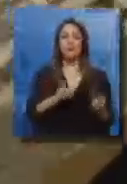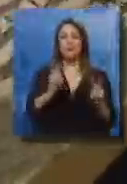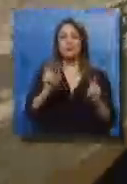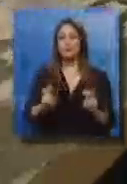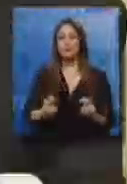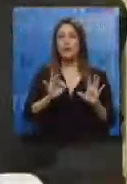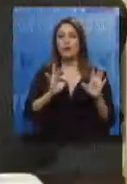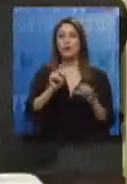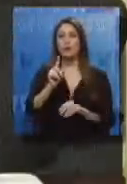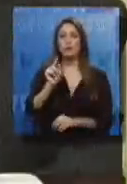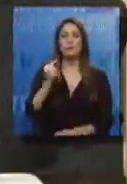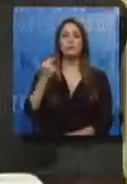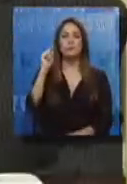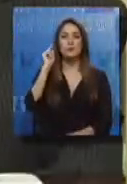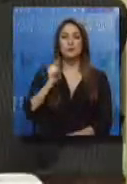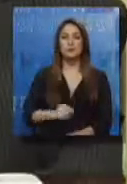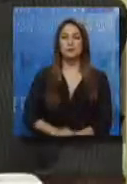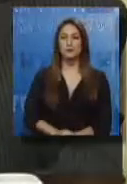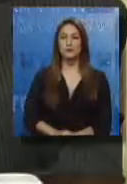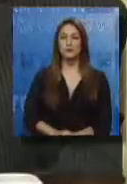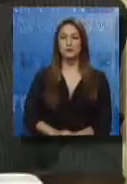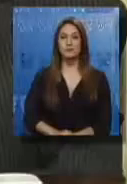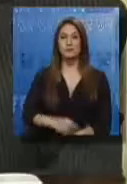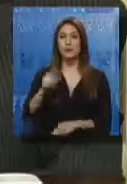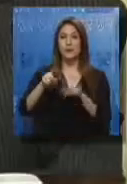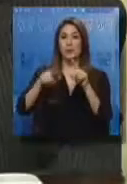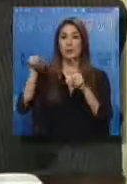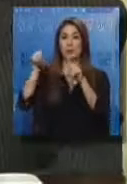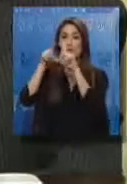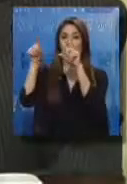81 millones. Hay gran cantidad de empresas